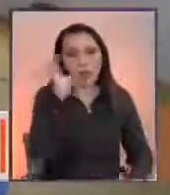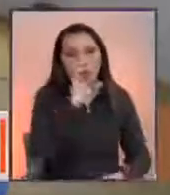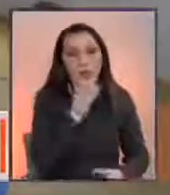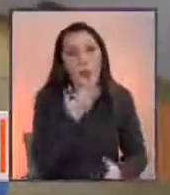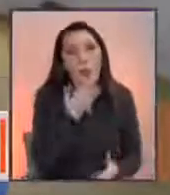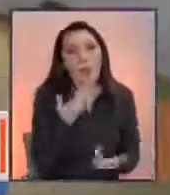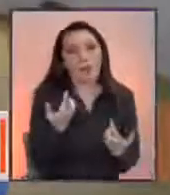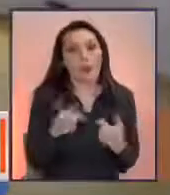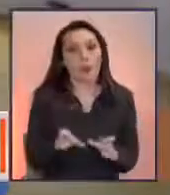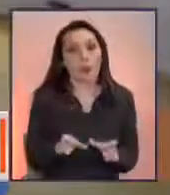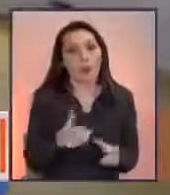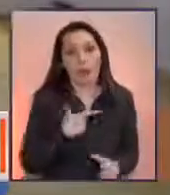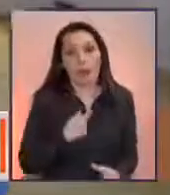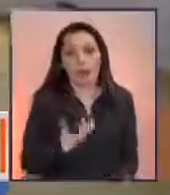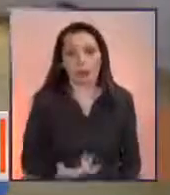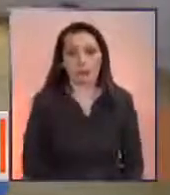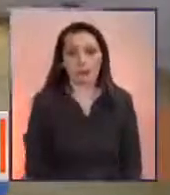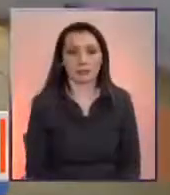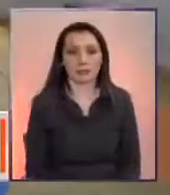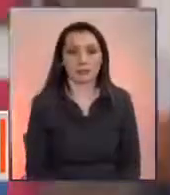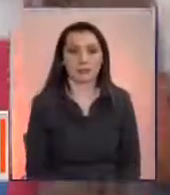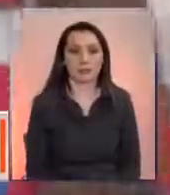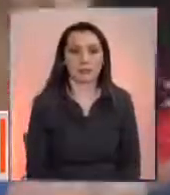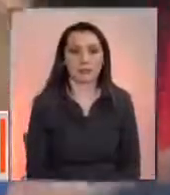nuevas oportunidades.